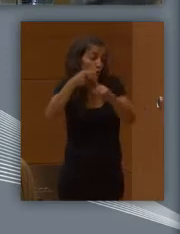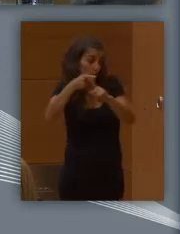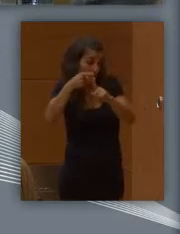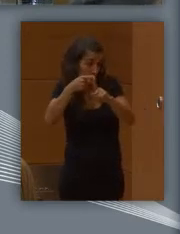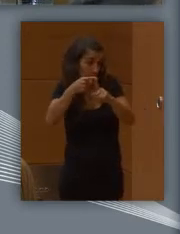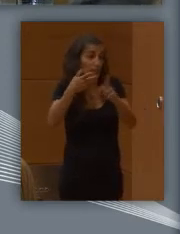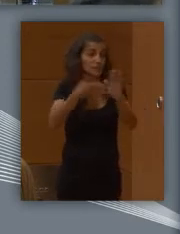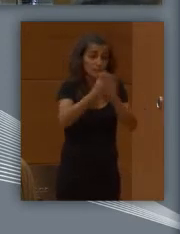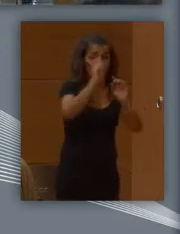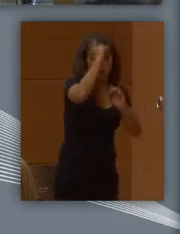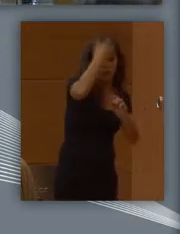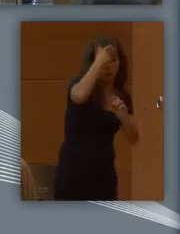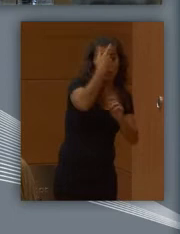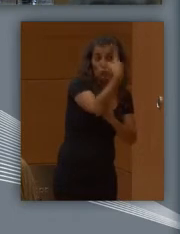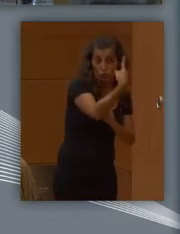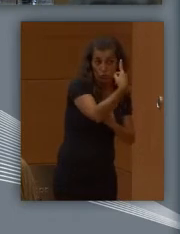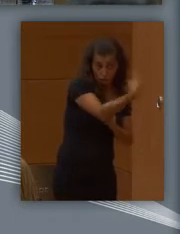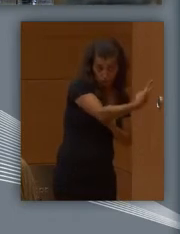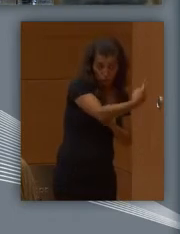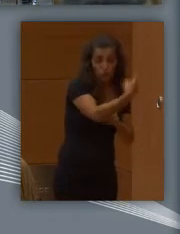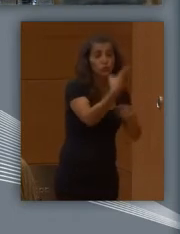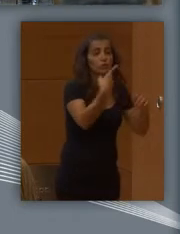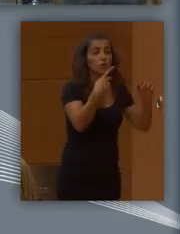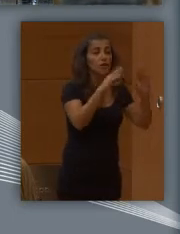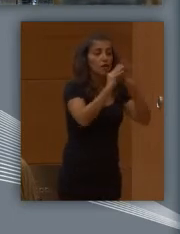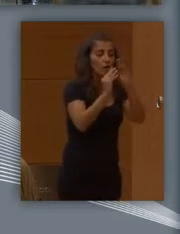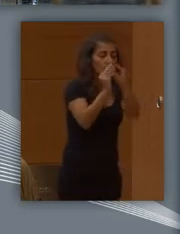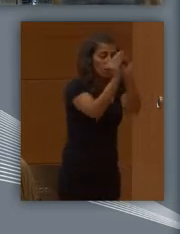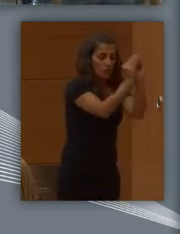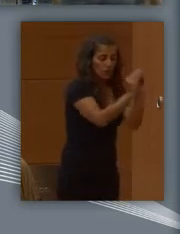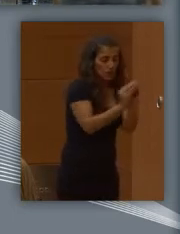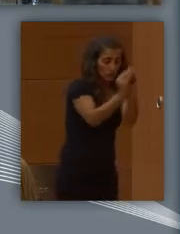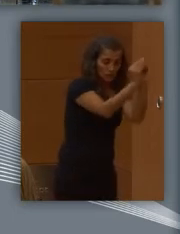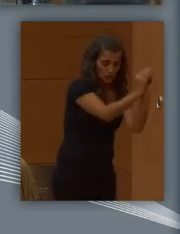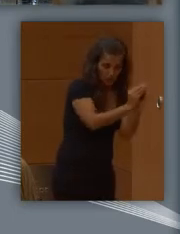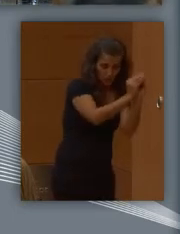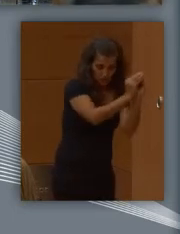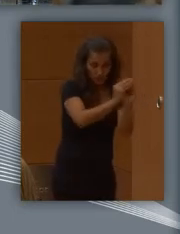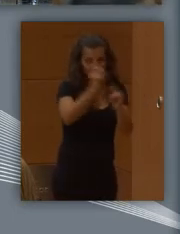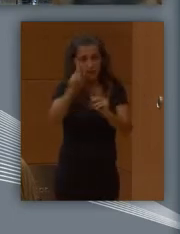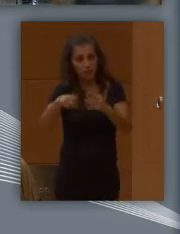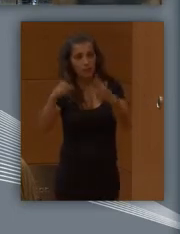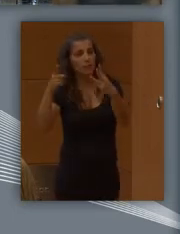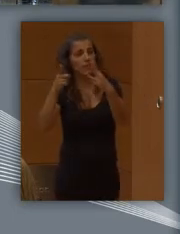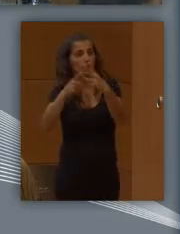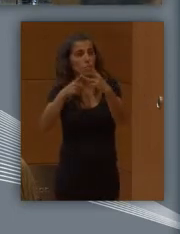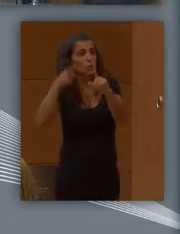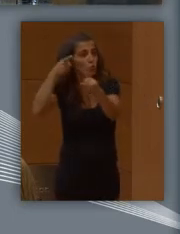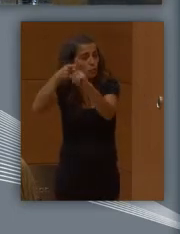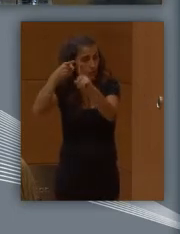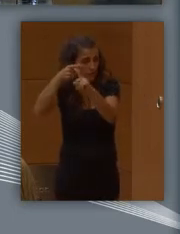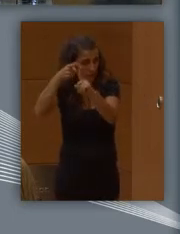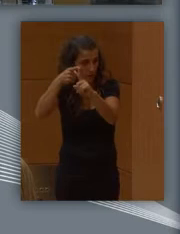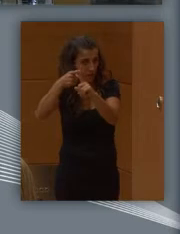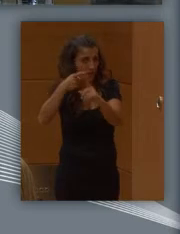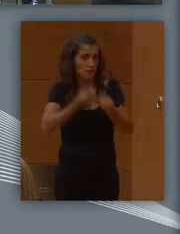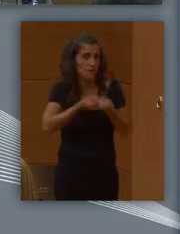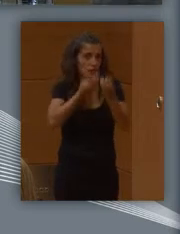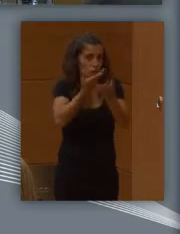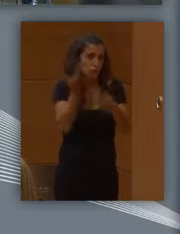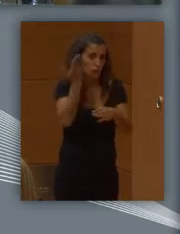universalidad y usabilidad. Permítanme que les comente dos momentos, yo